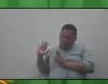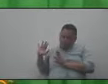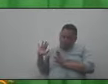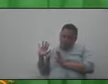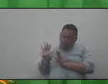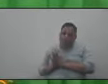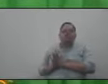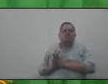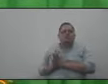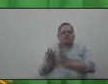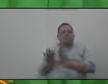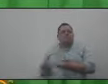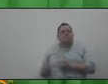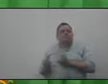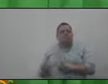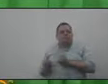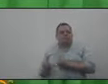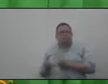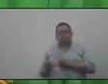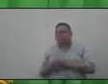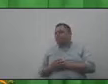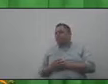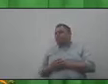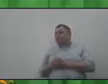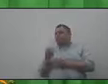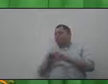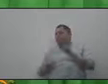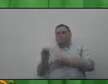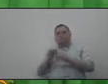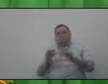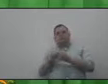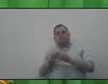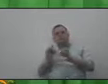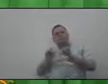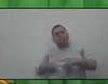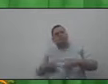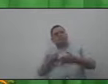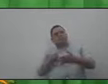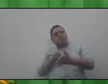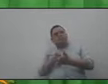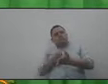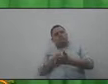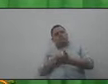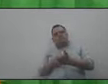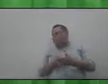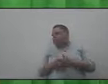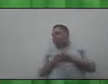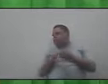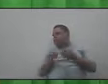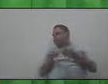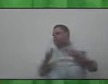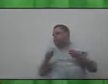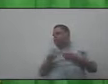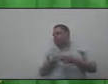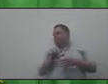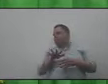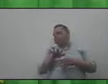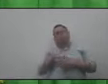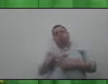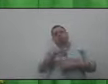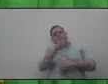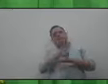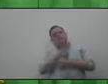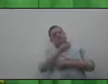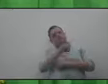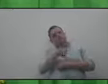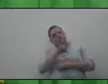tuvimos nosotros, no solo en la estructuración, sino la viabilización por parte de la superintendencia.